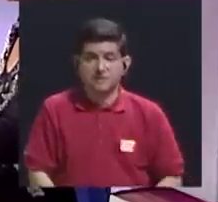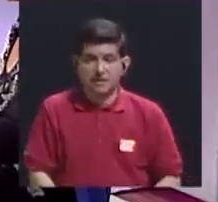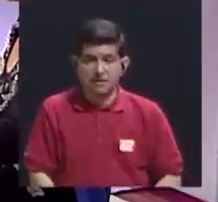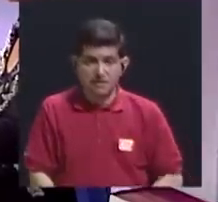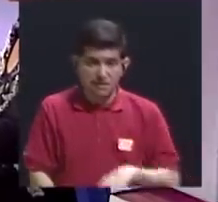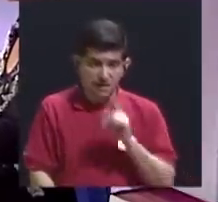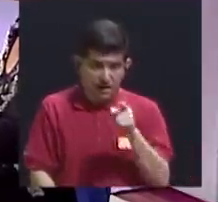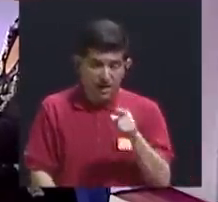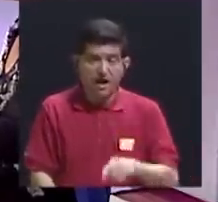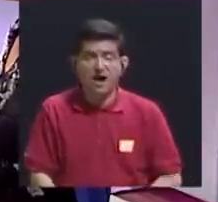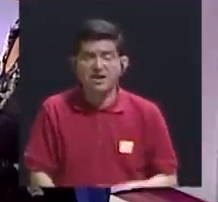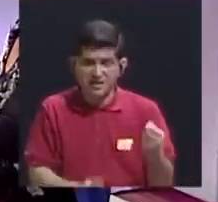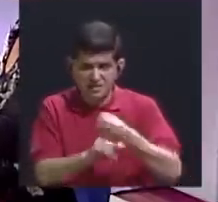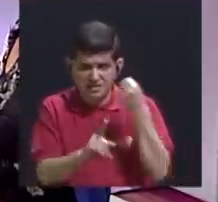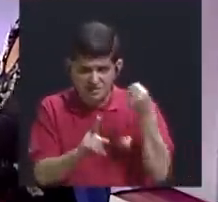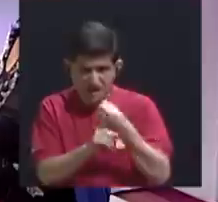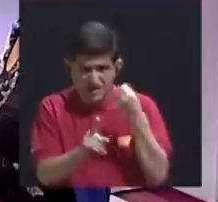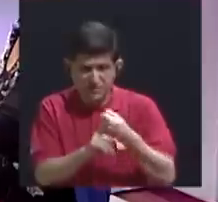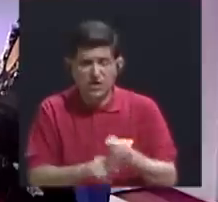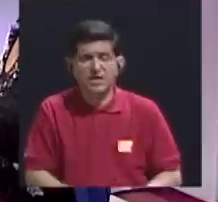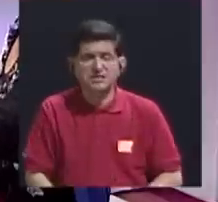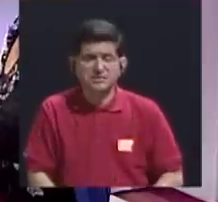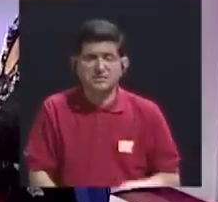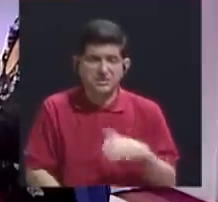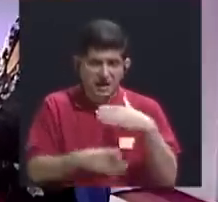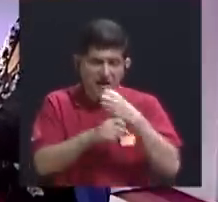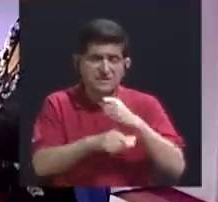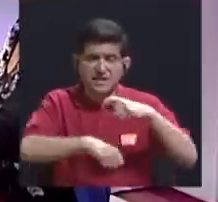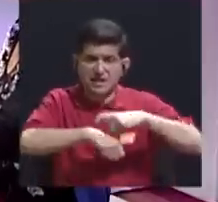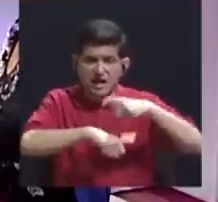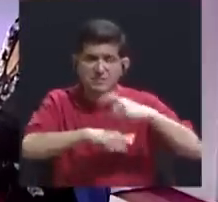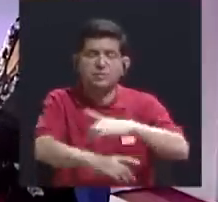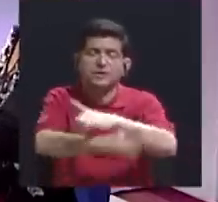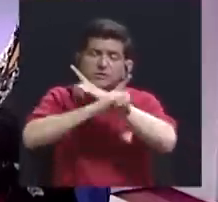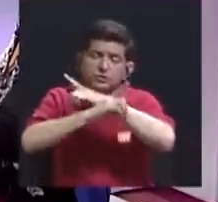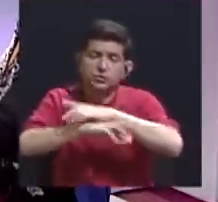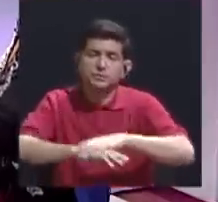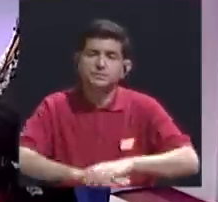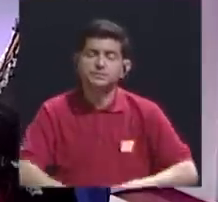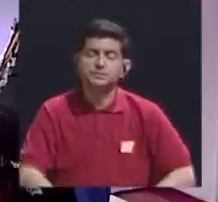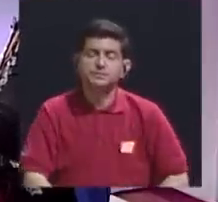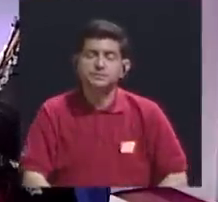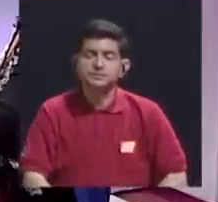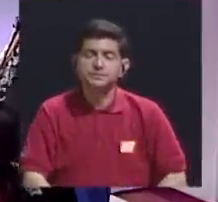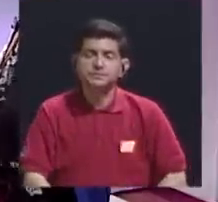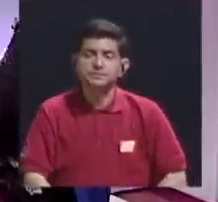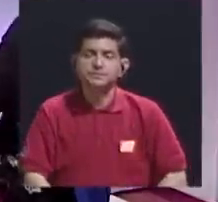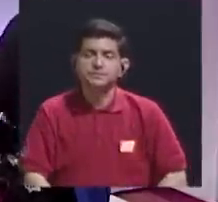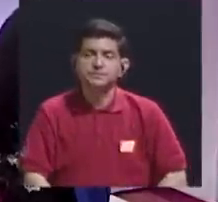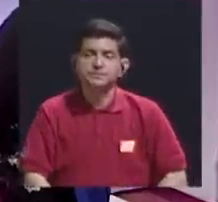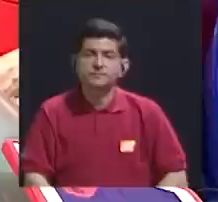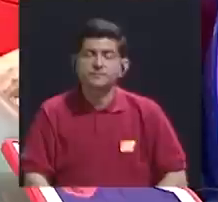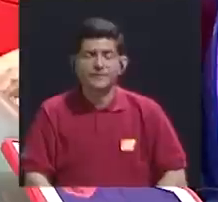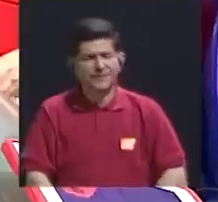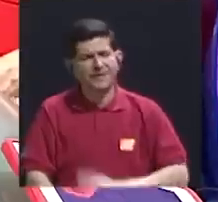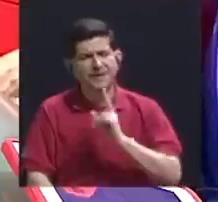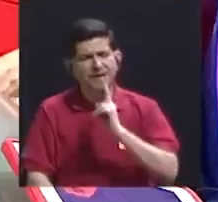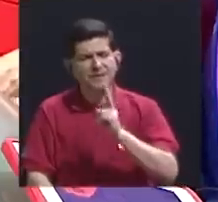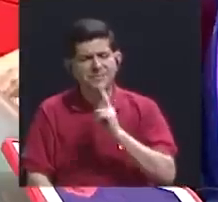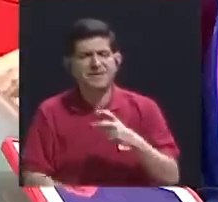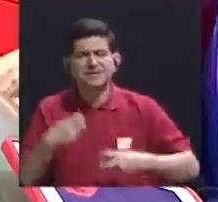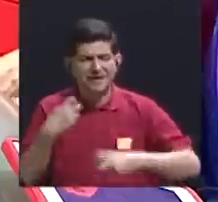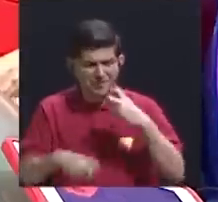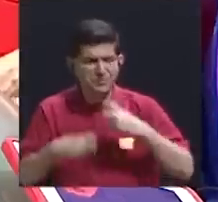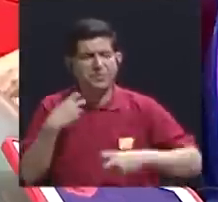les agradece ejerce violencia sobre ellas cuando los defienden en realidad hay una